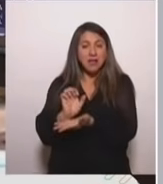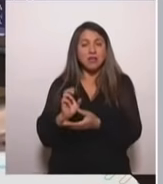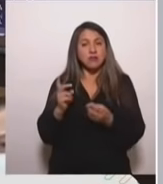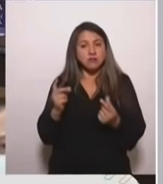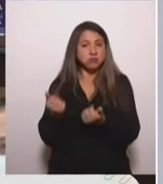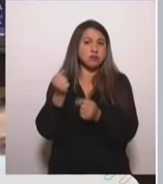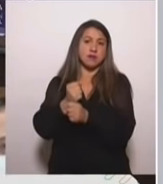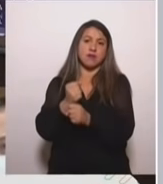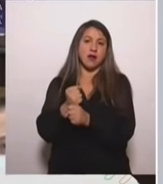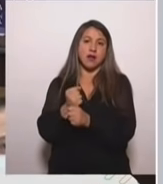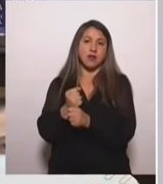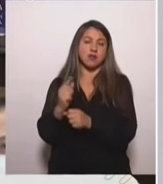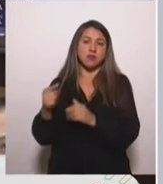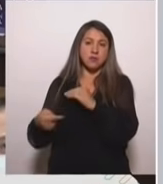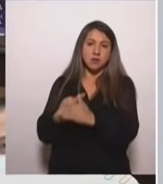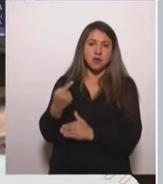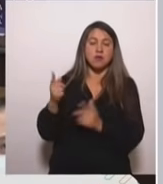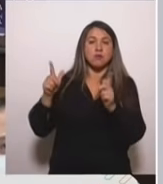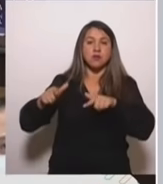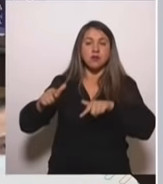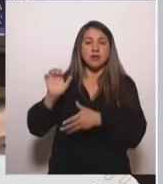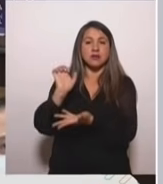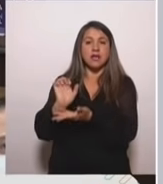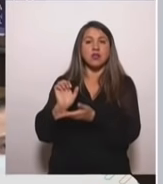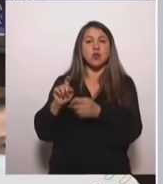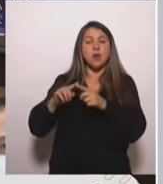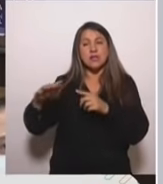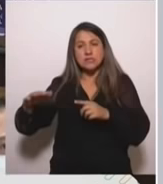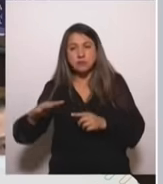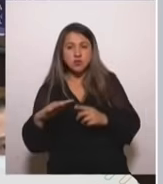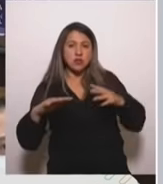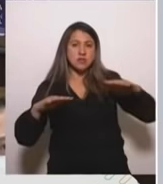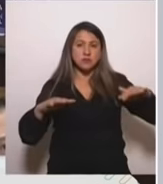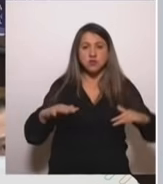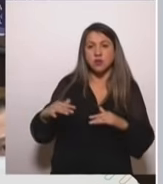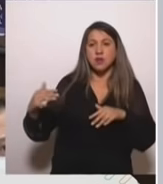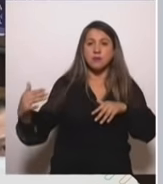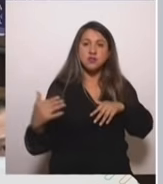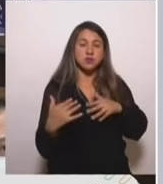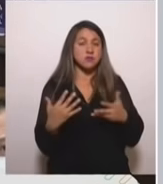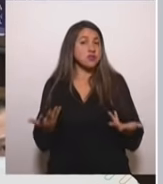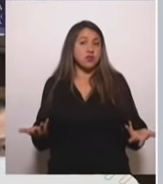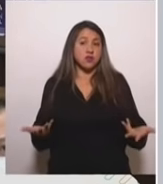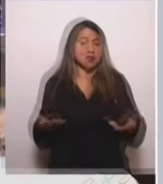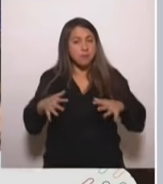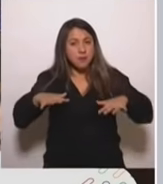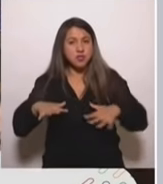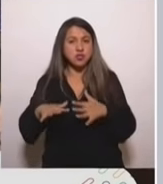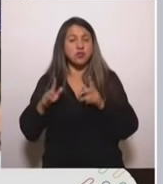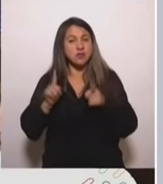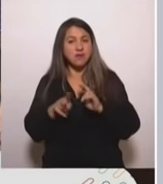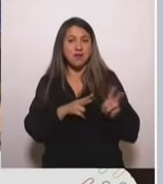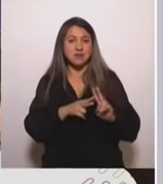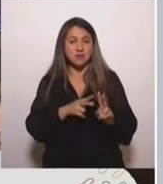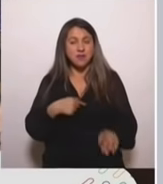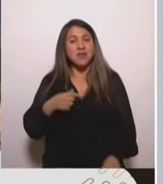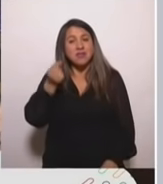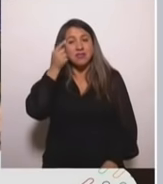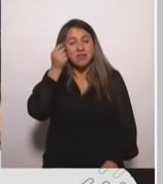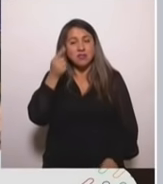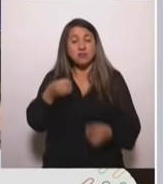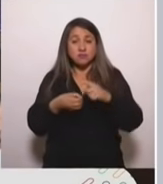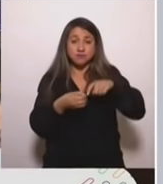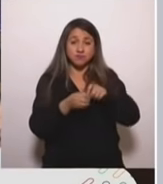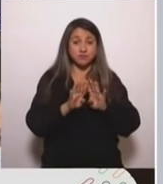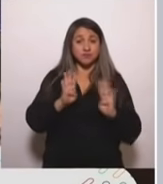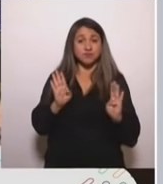que corre para estos efectos por un canal propio. Sí, la Secretaría Técnica es bien importante y tomo un poco lo que usted nos dice, Marisol. Se ha